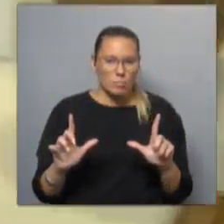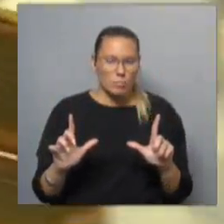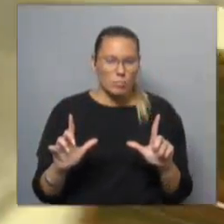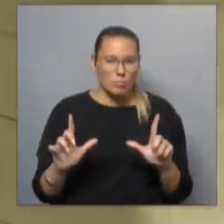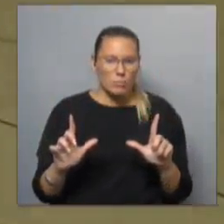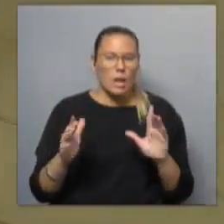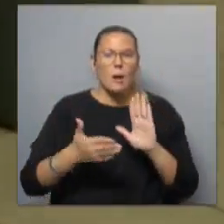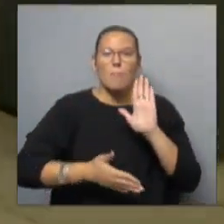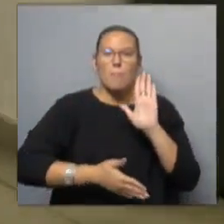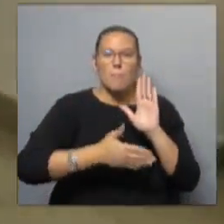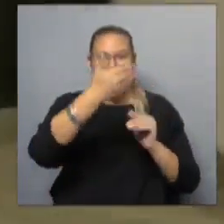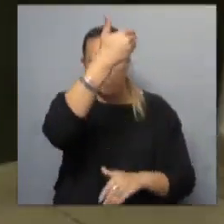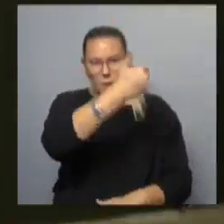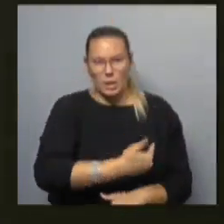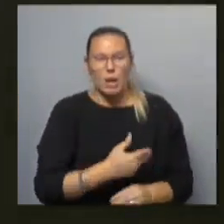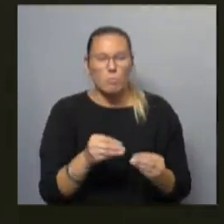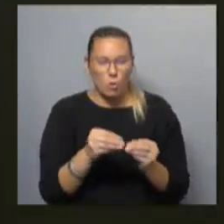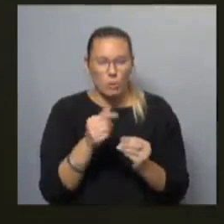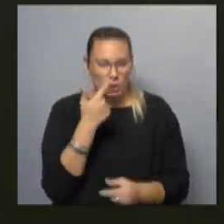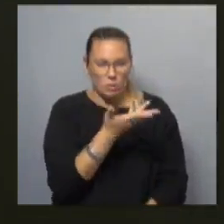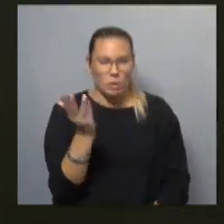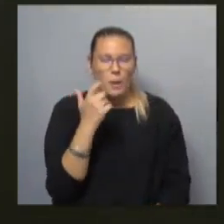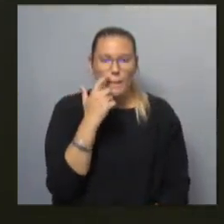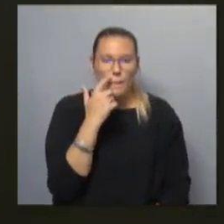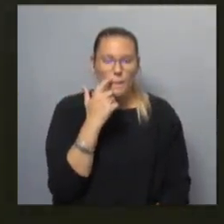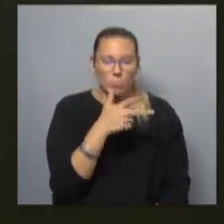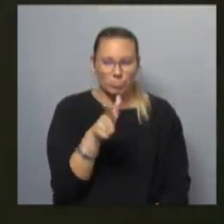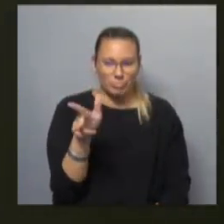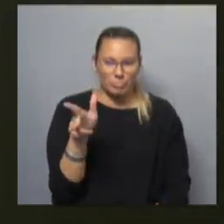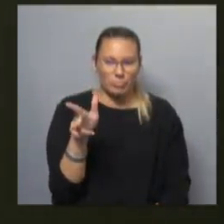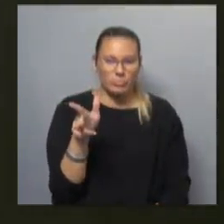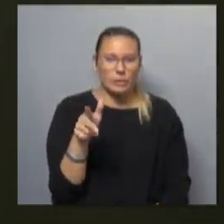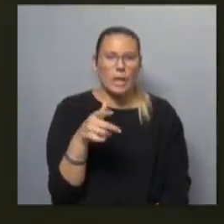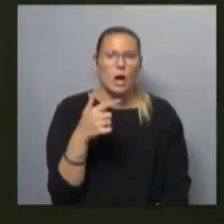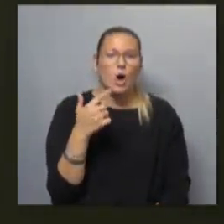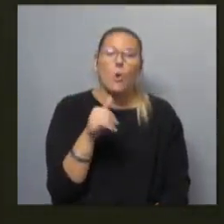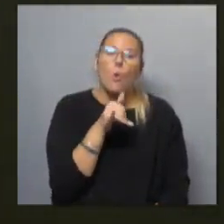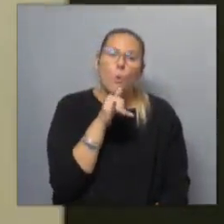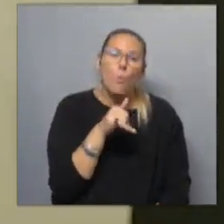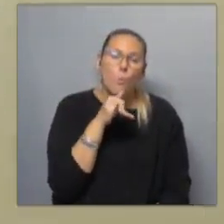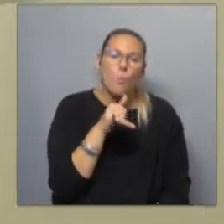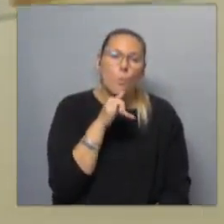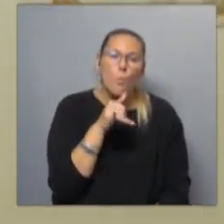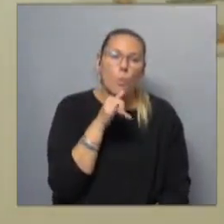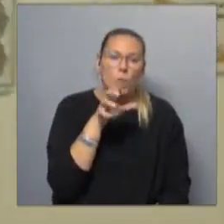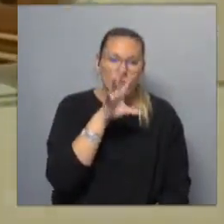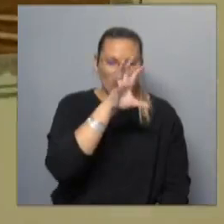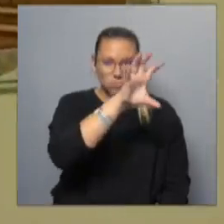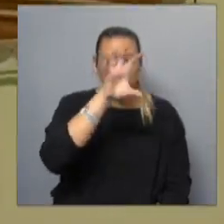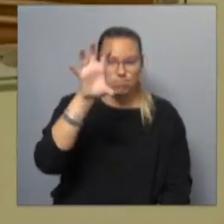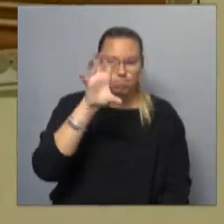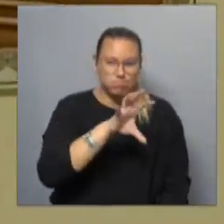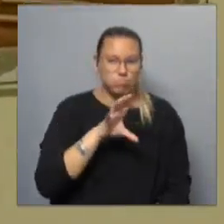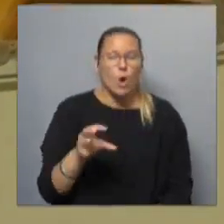en la pared, ahora mi compañero les va a mostrar, que, bueno, muestra un poco eso, ¿no? ¿Cómo se